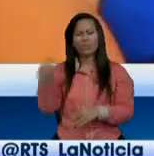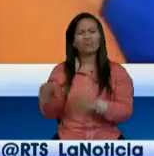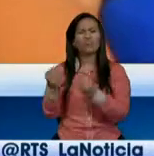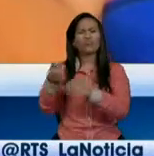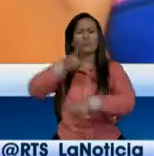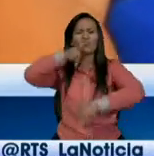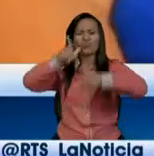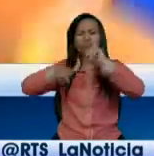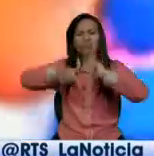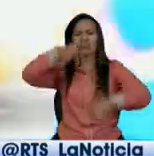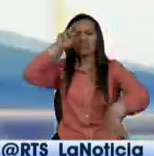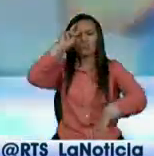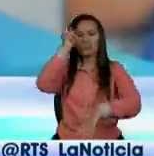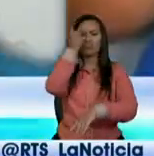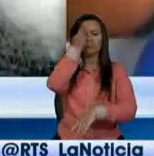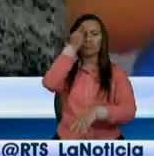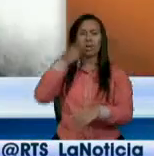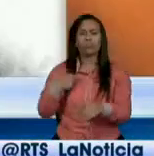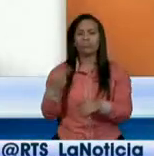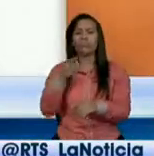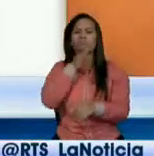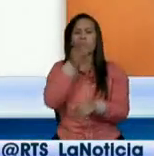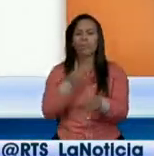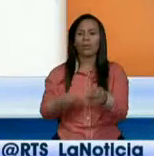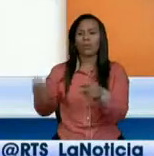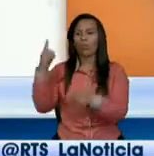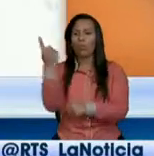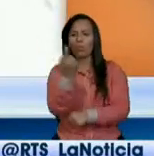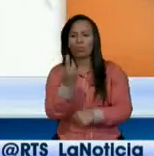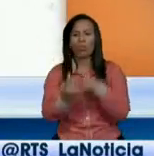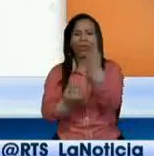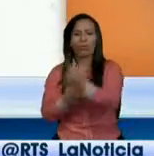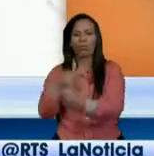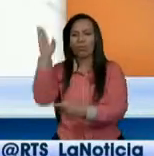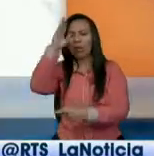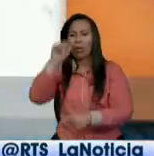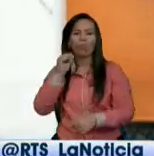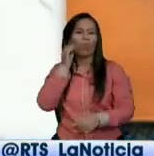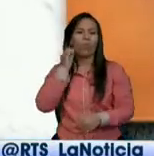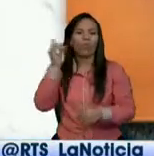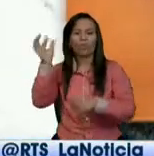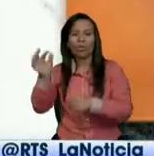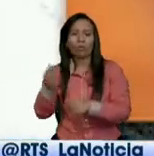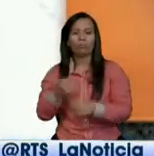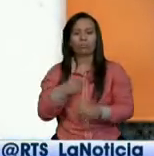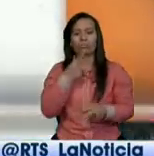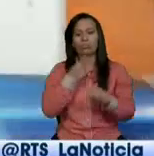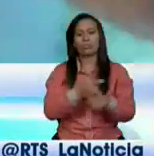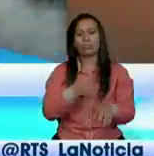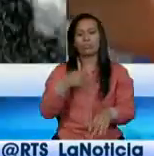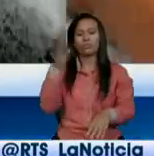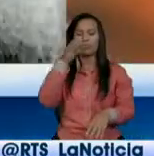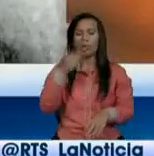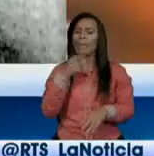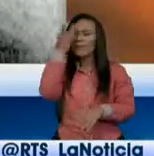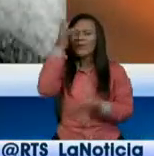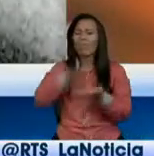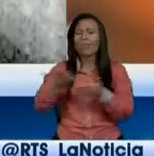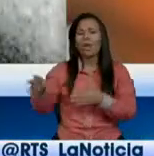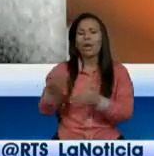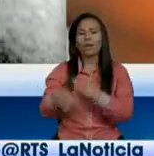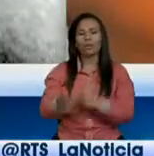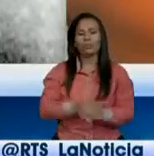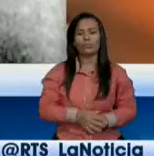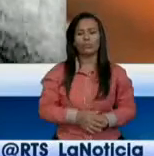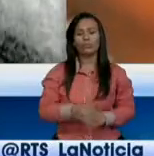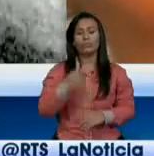borrachera, de andar con una y con la otra. ¿Por qué los dejó y no se los llevó con usted?